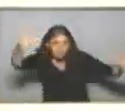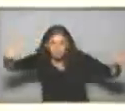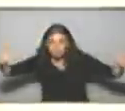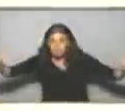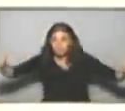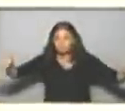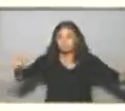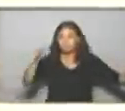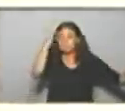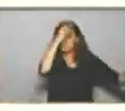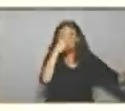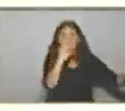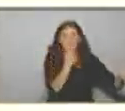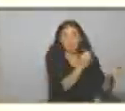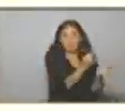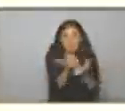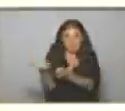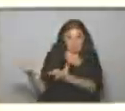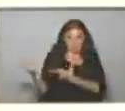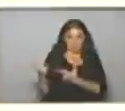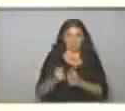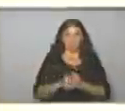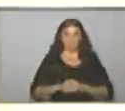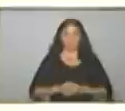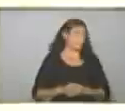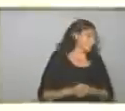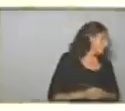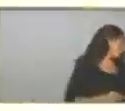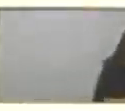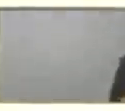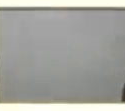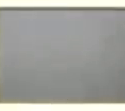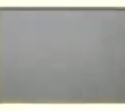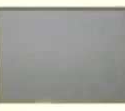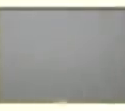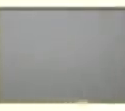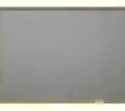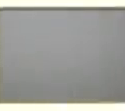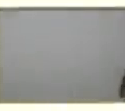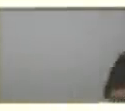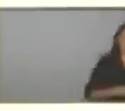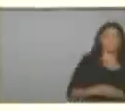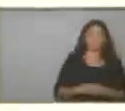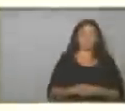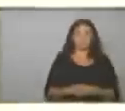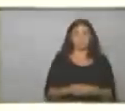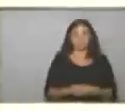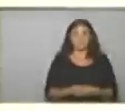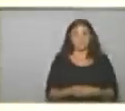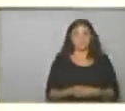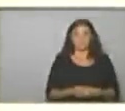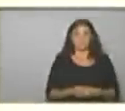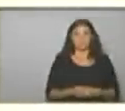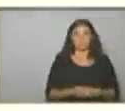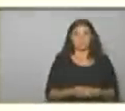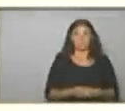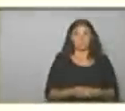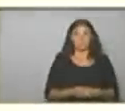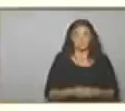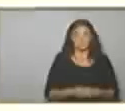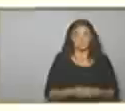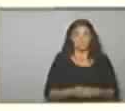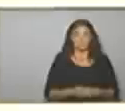da propitius pacem in diebus nostris, ut ope misericordiae tue aiuti, et a peccato simus semper